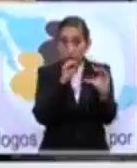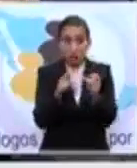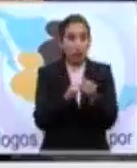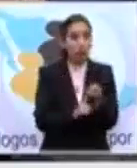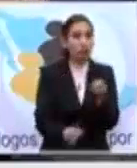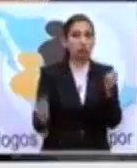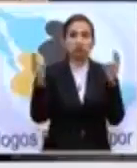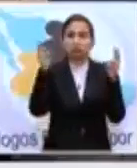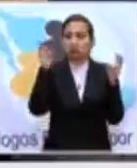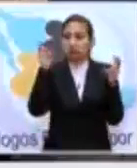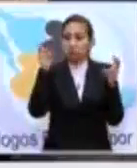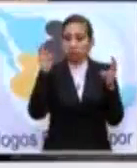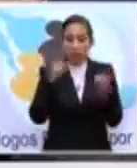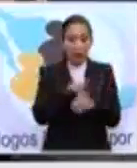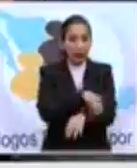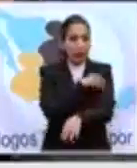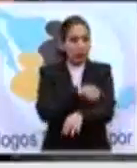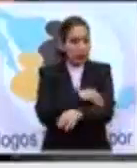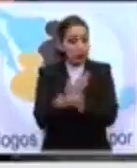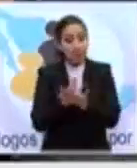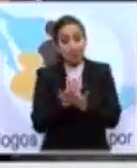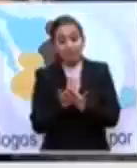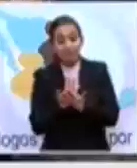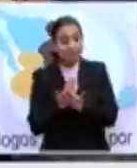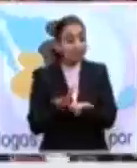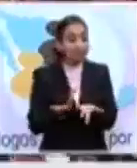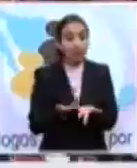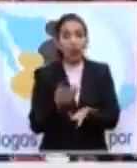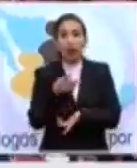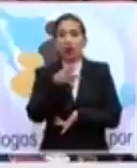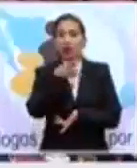materia de energía, pero